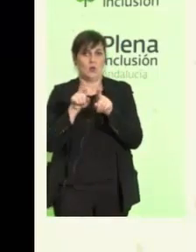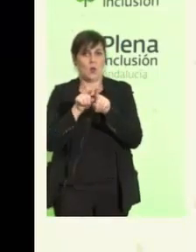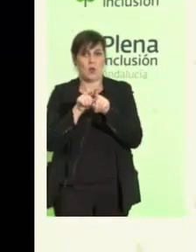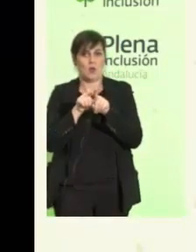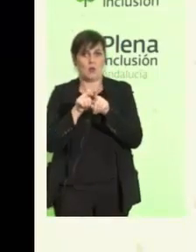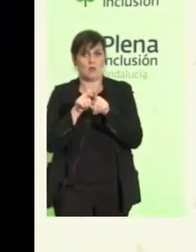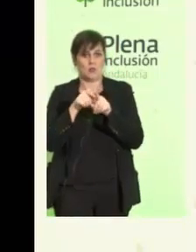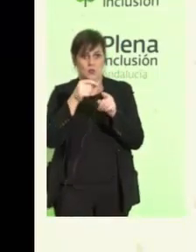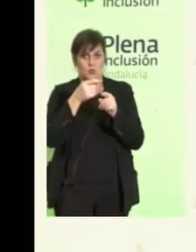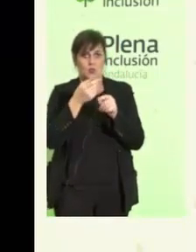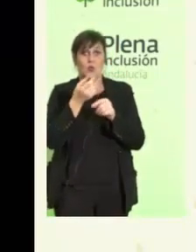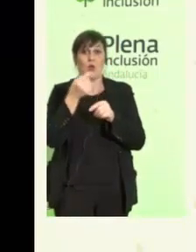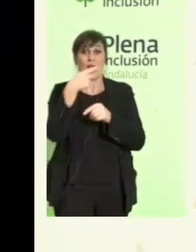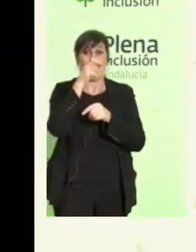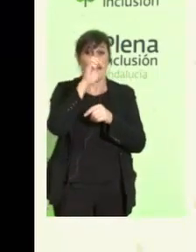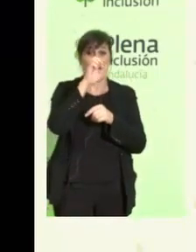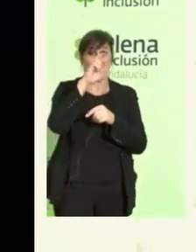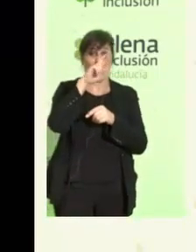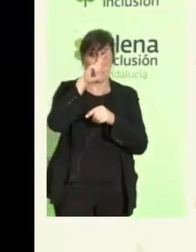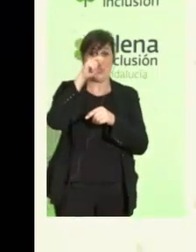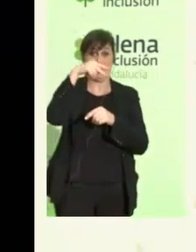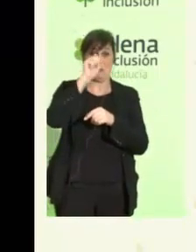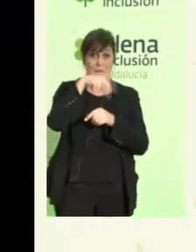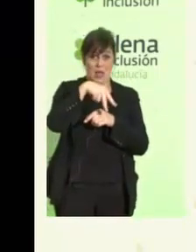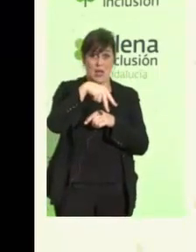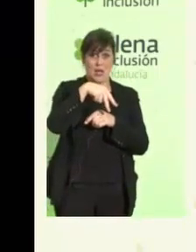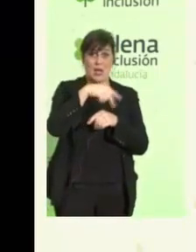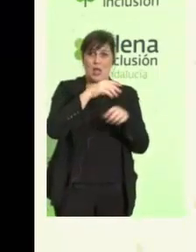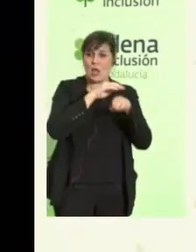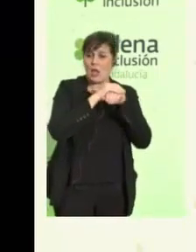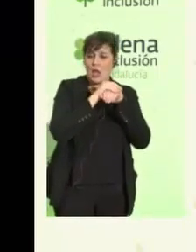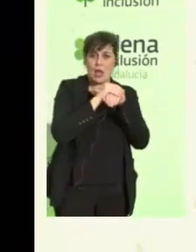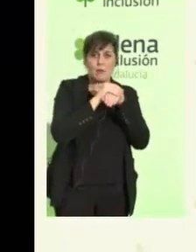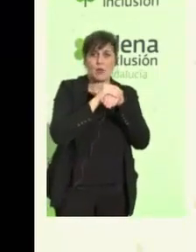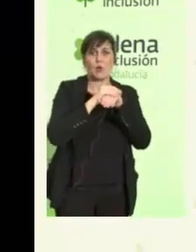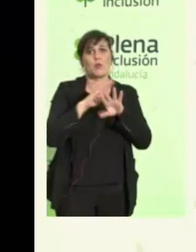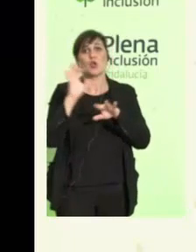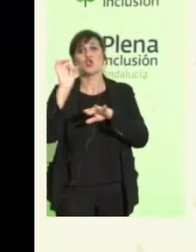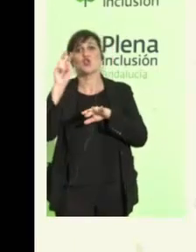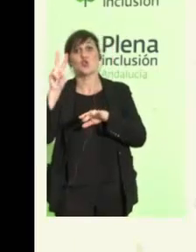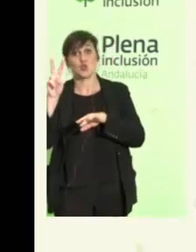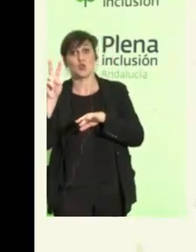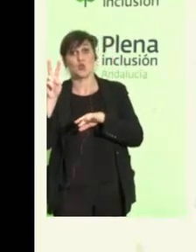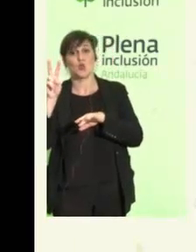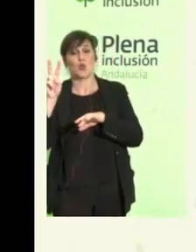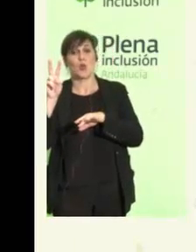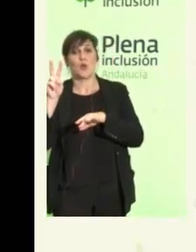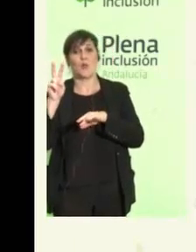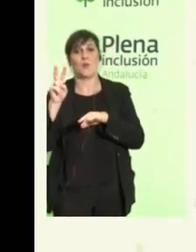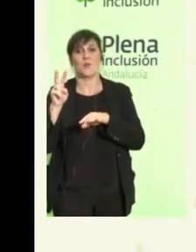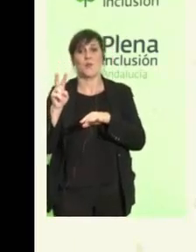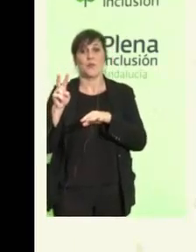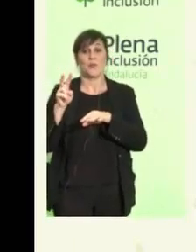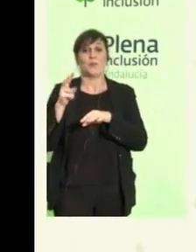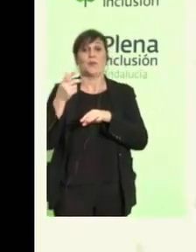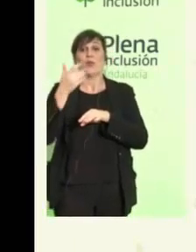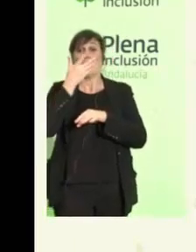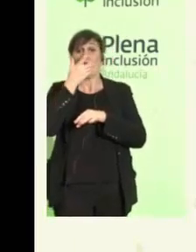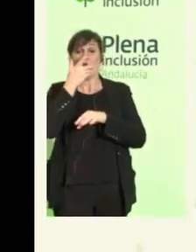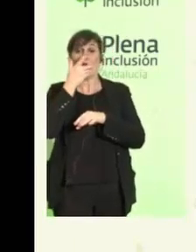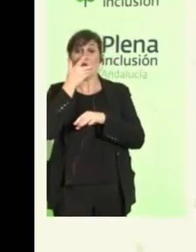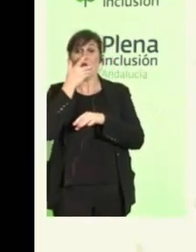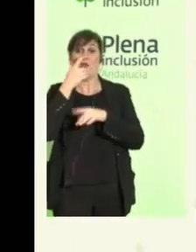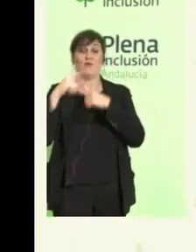y Herman fue su mejor amigo y sigue siendo todo su vida, pero Su se convirtió en su segunda familia. Él conoció la familia de